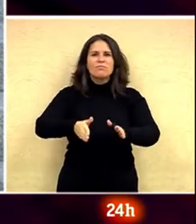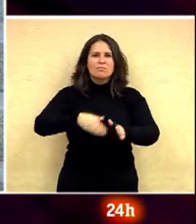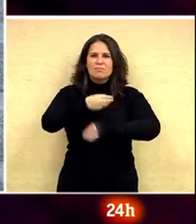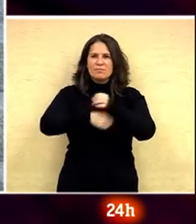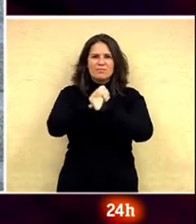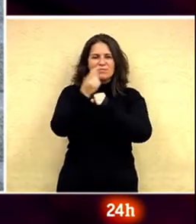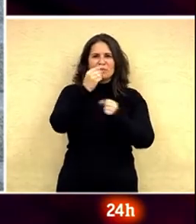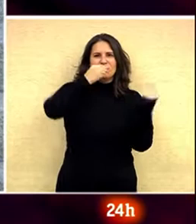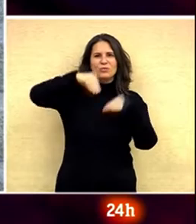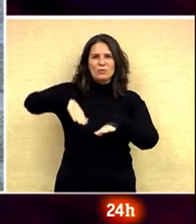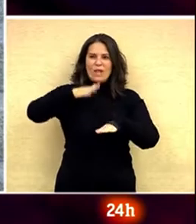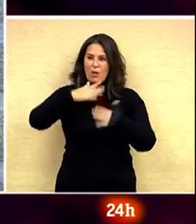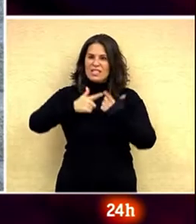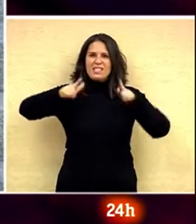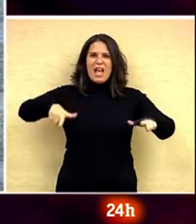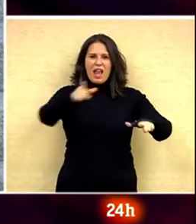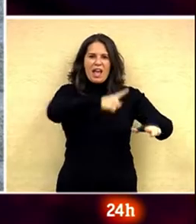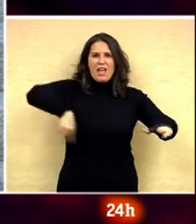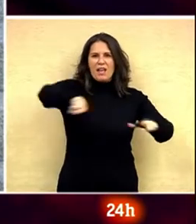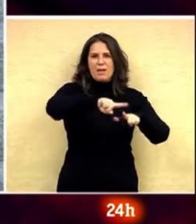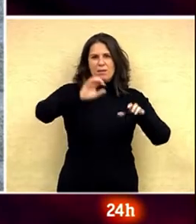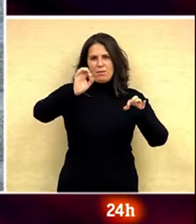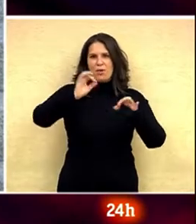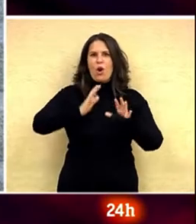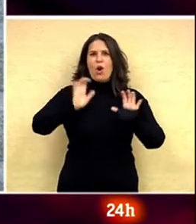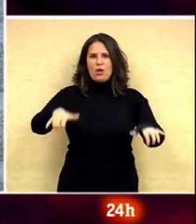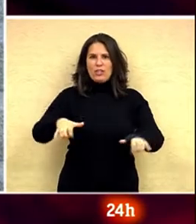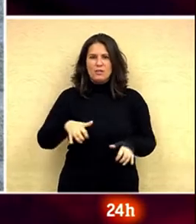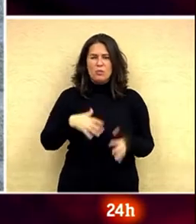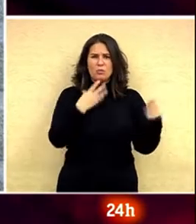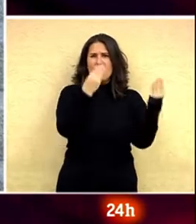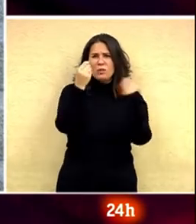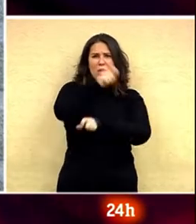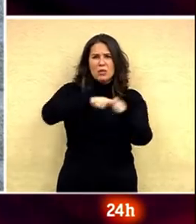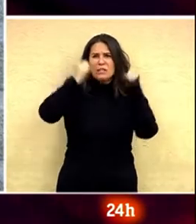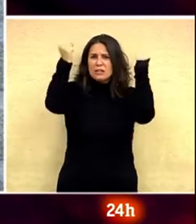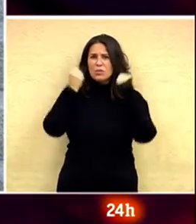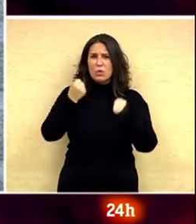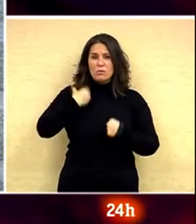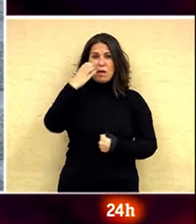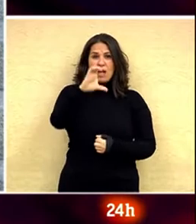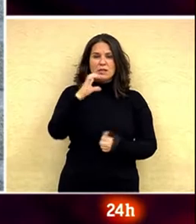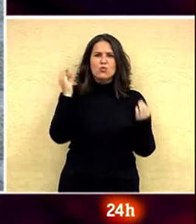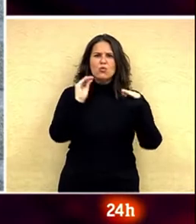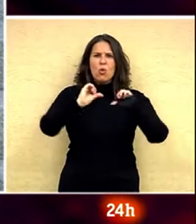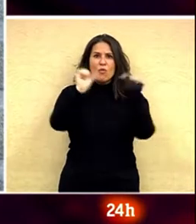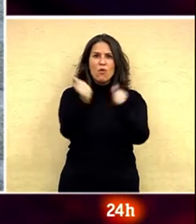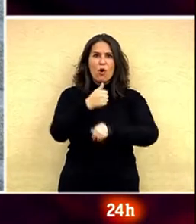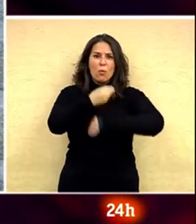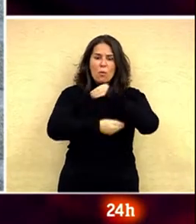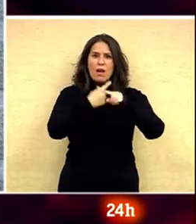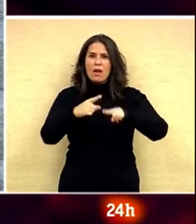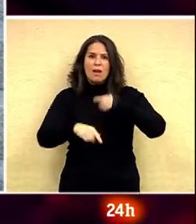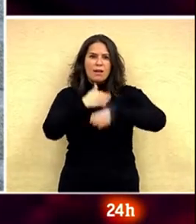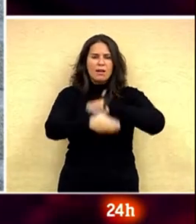plaza de las Cortes. Como tantas personas e instituciones de nuestro país han debido cambiar en estos meses su forma de